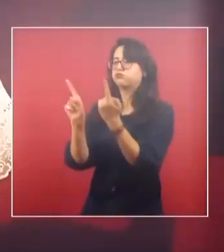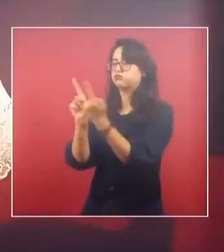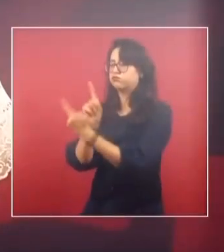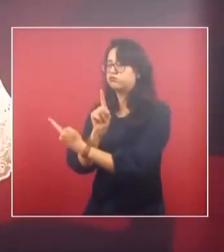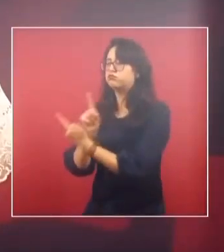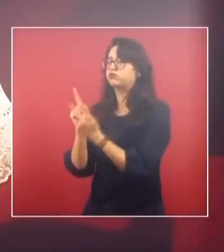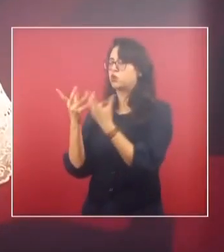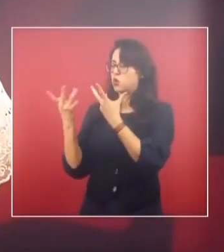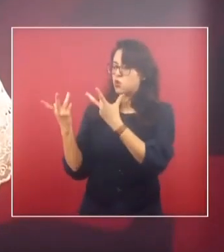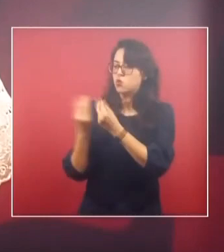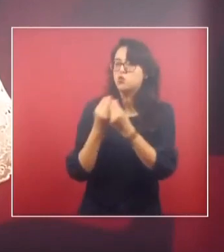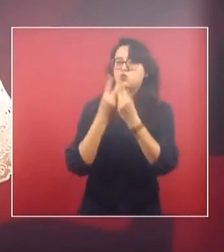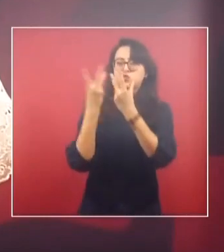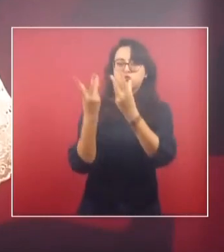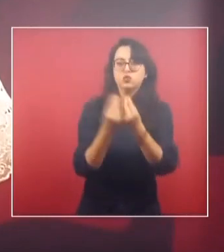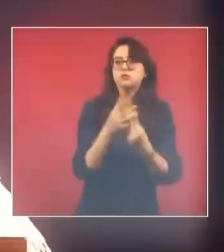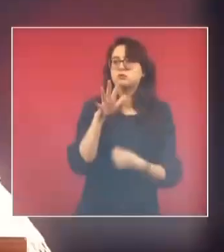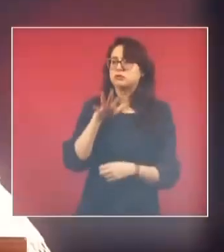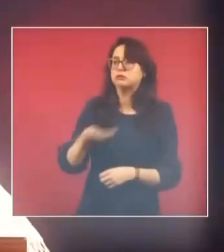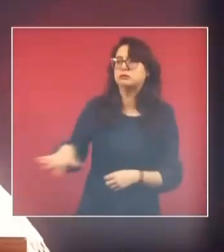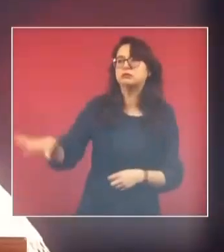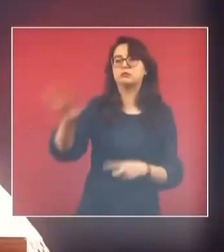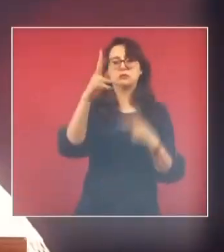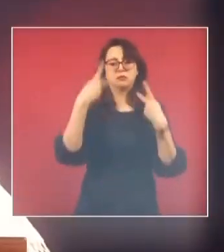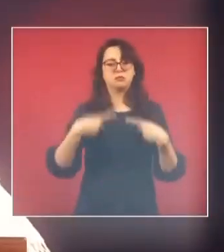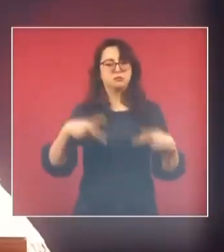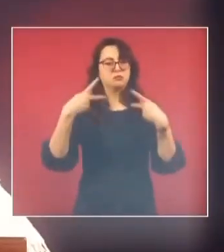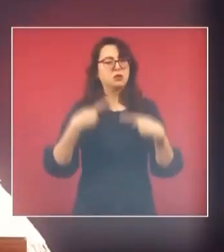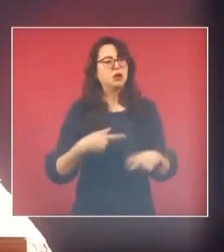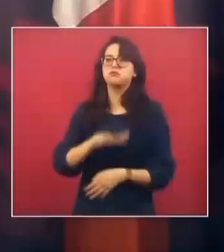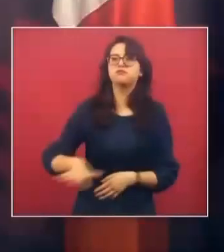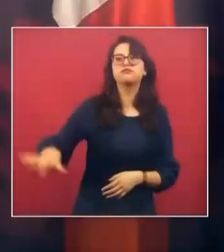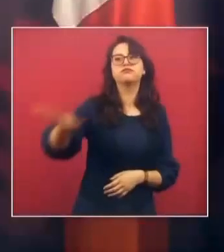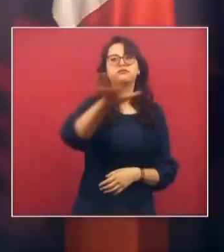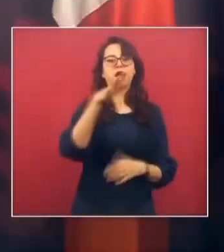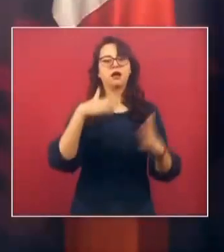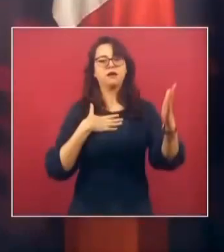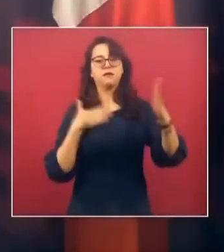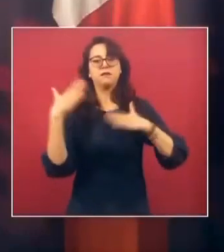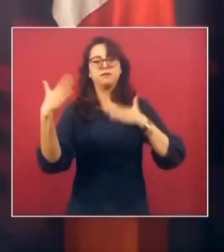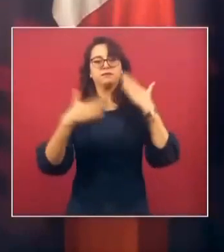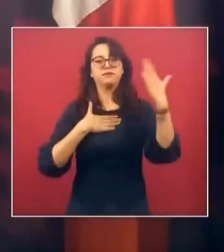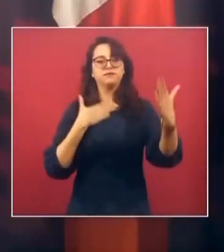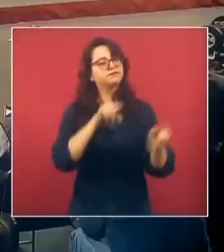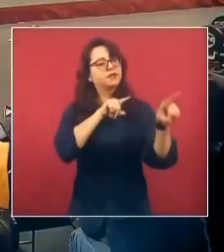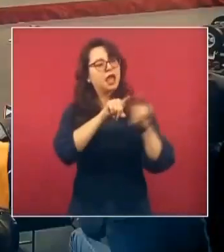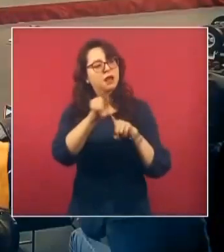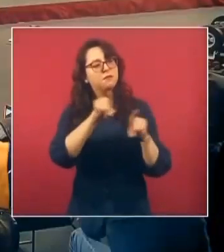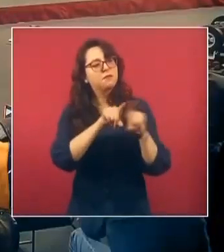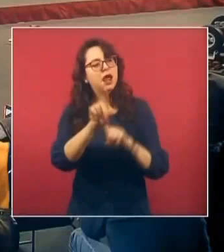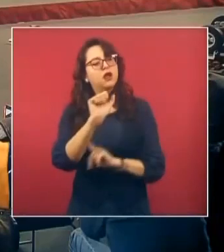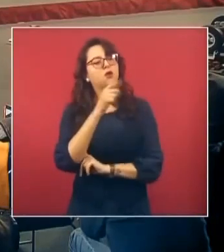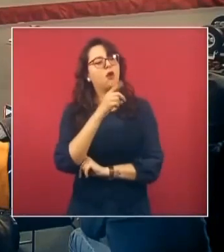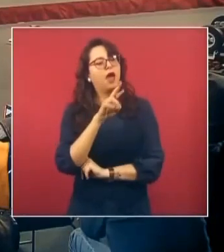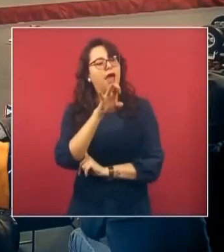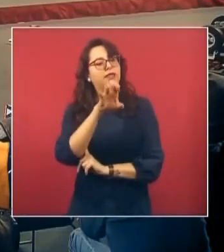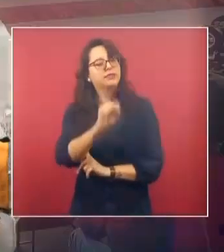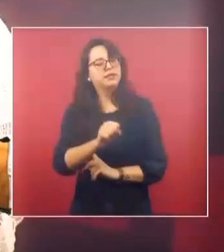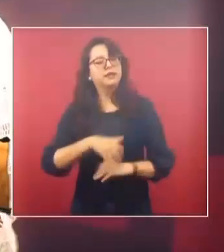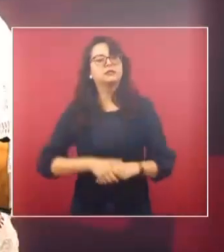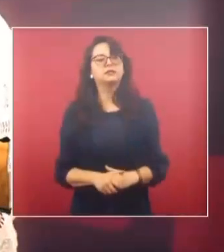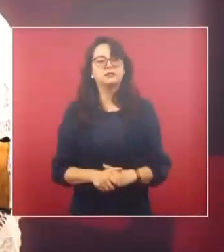larguísima espera, un poeta innovador. Hermano Andrés, este